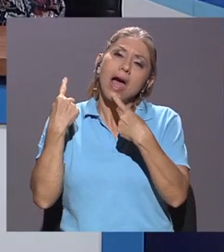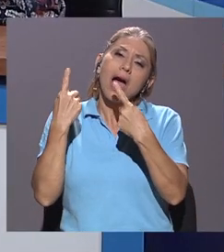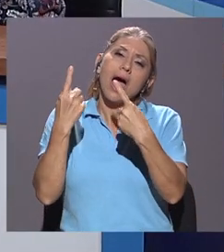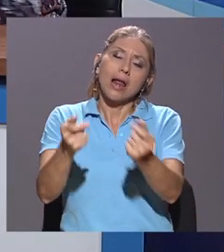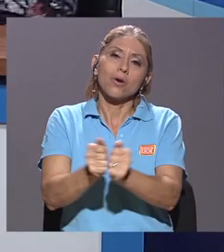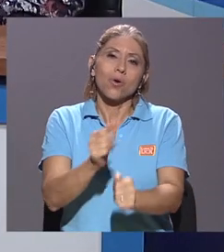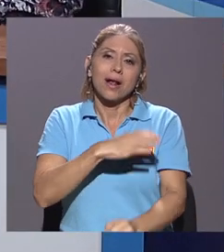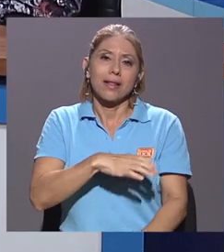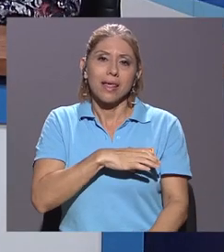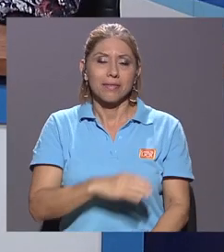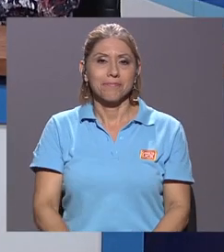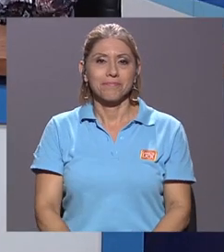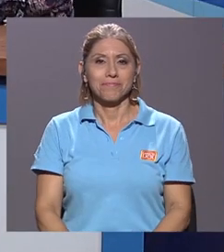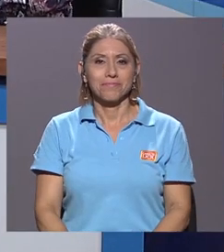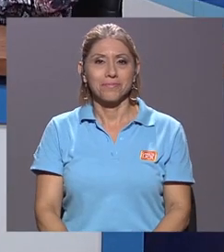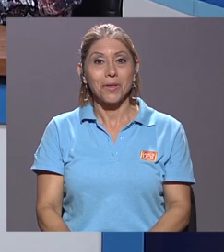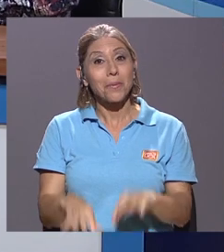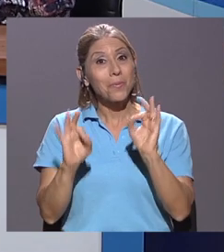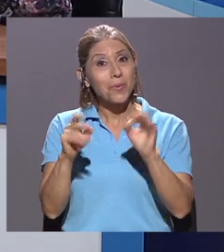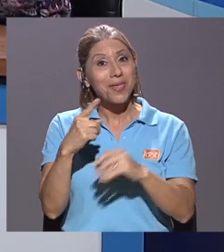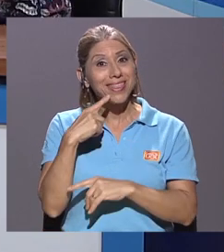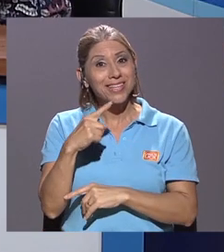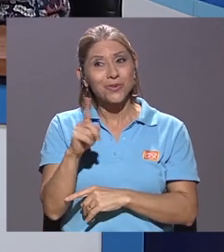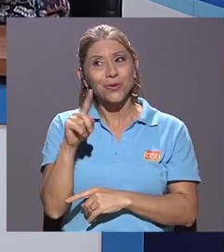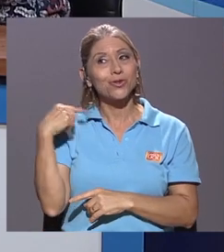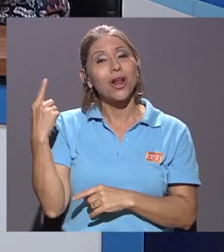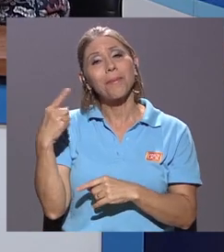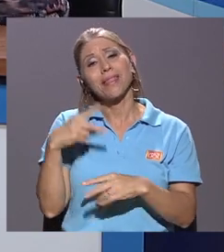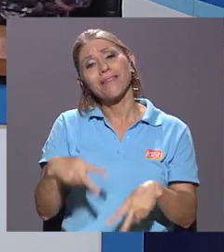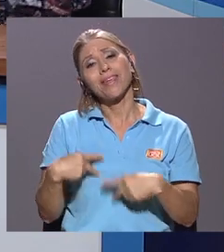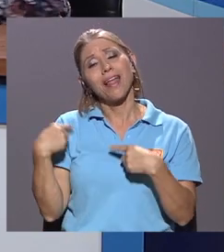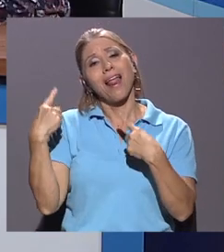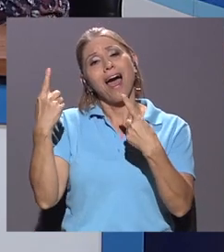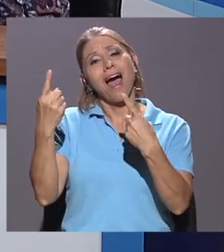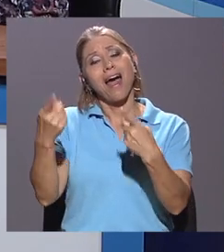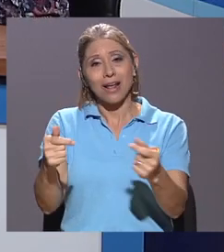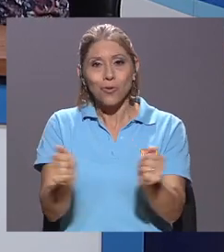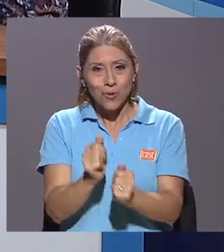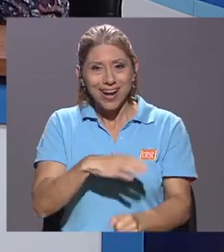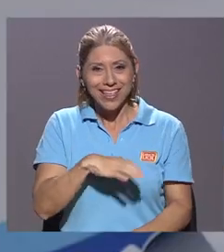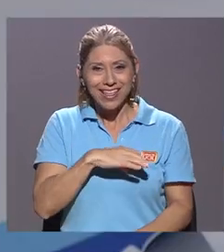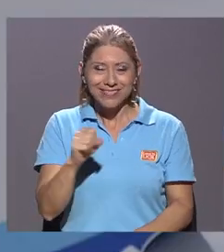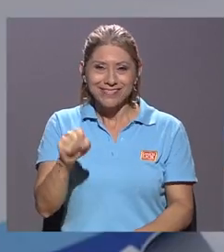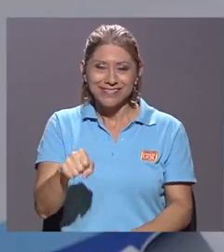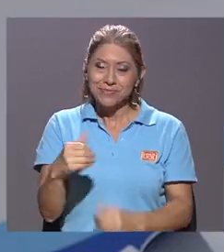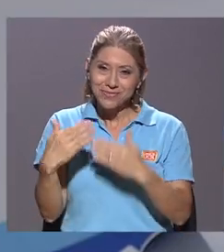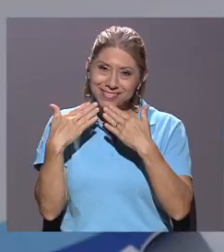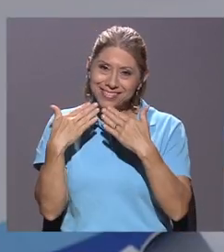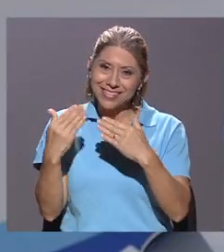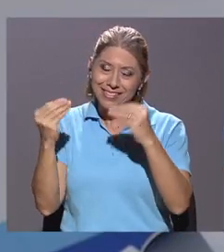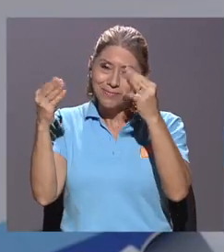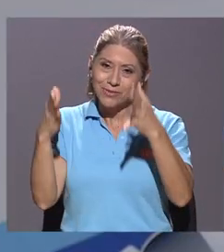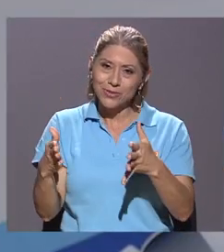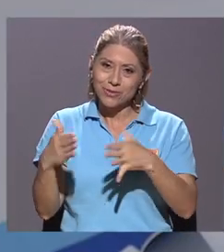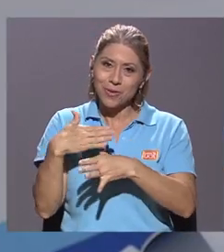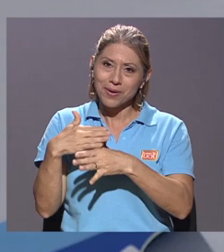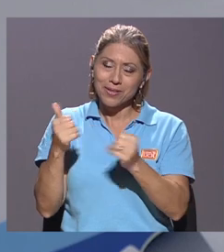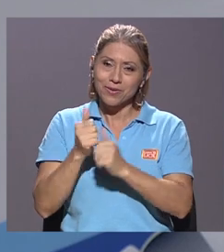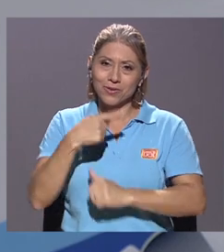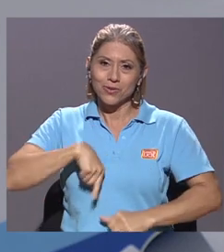calidad muy bien dicho sea cierto no sólo larga sino con calidades y después profesor muchísimas gracias de verdad por haber compartido con nosotros